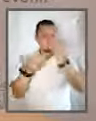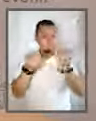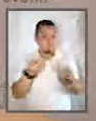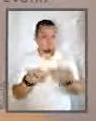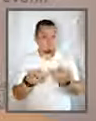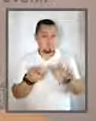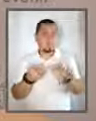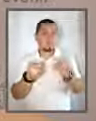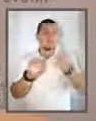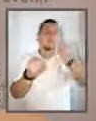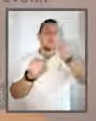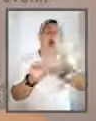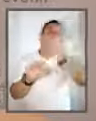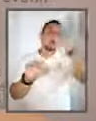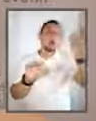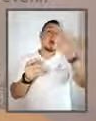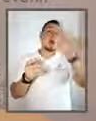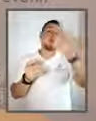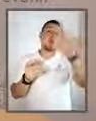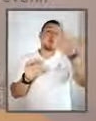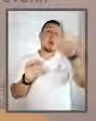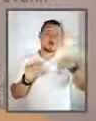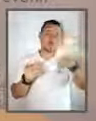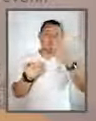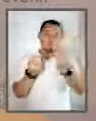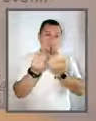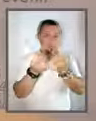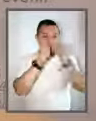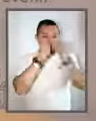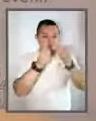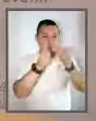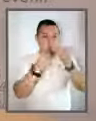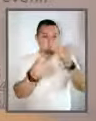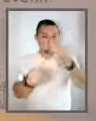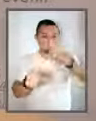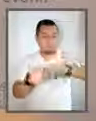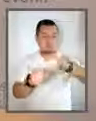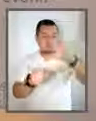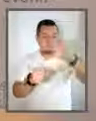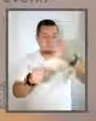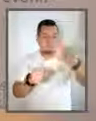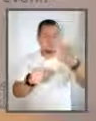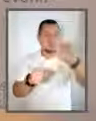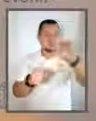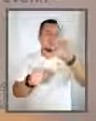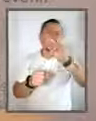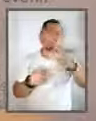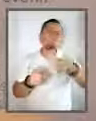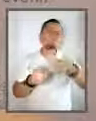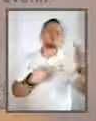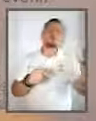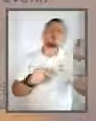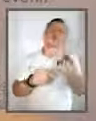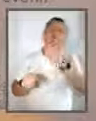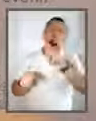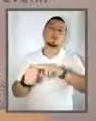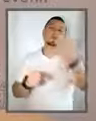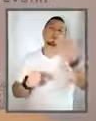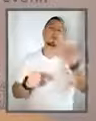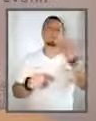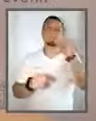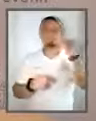Regional de Autlán, de donde es referido al Hospital Civil de Guadalajara, Juan y Menchaca, donde falleció también